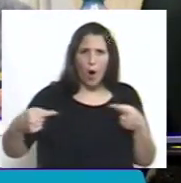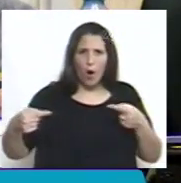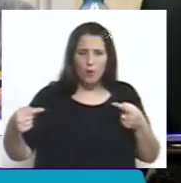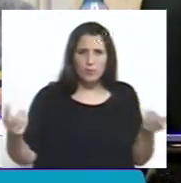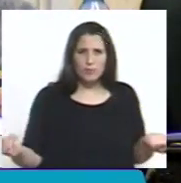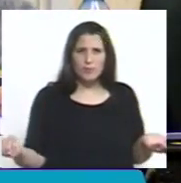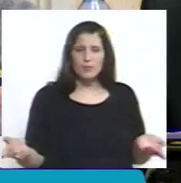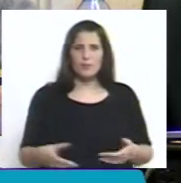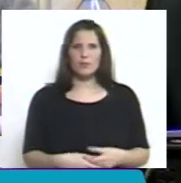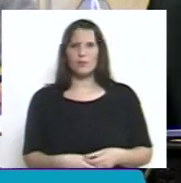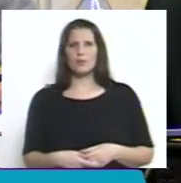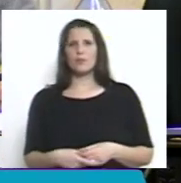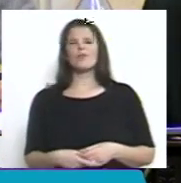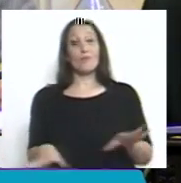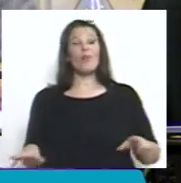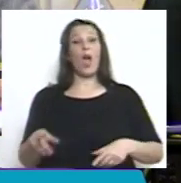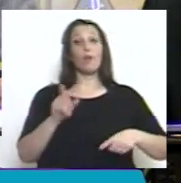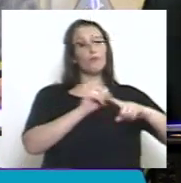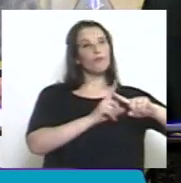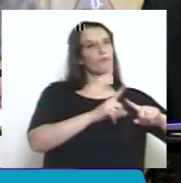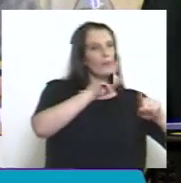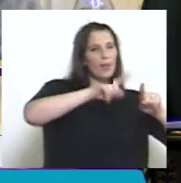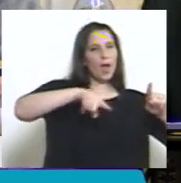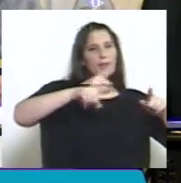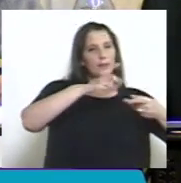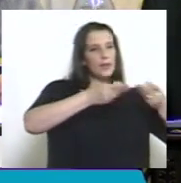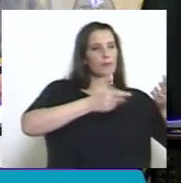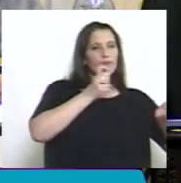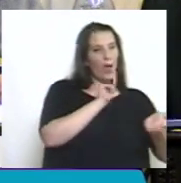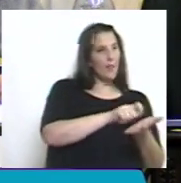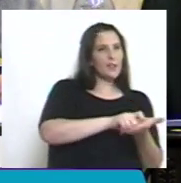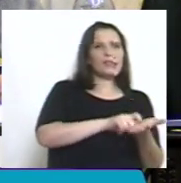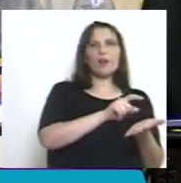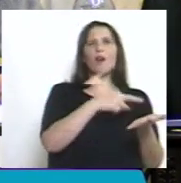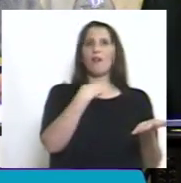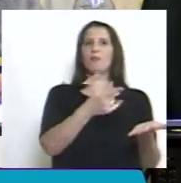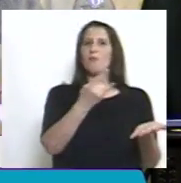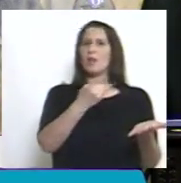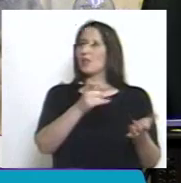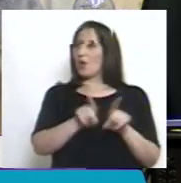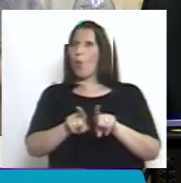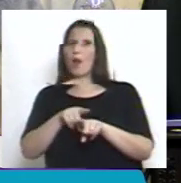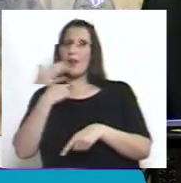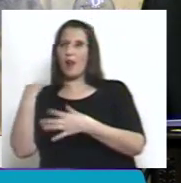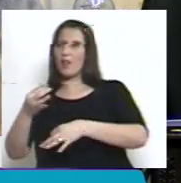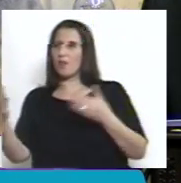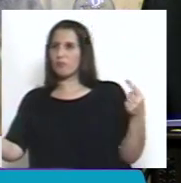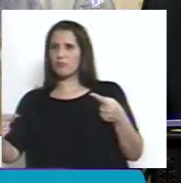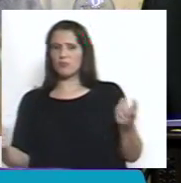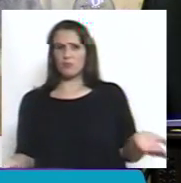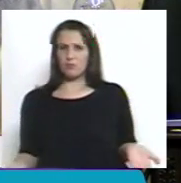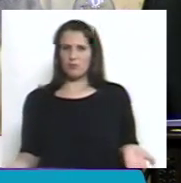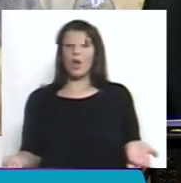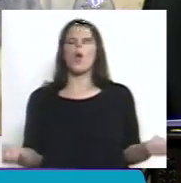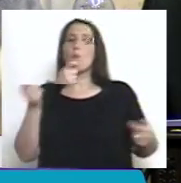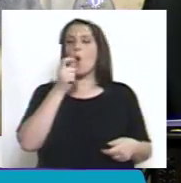mentira directa. Las estadísticas eran tan fantásticas en su versión original como en la rectificada. Por ejemplo,